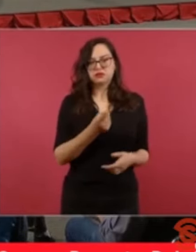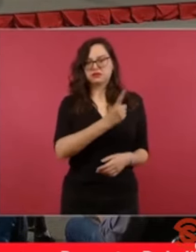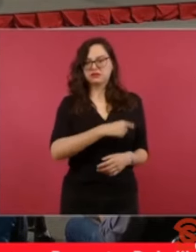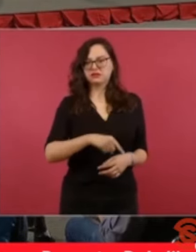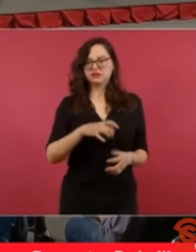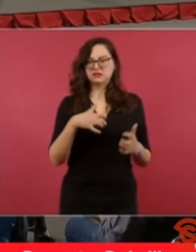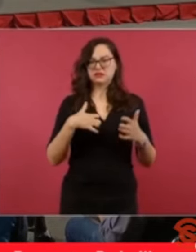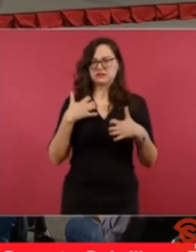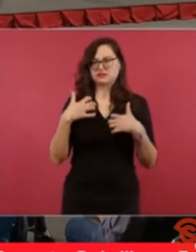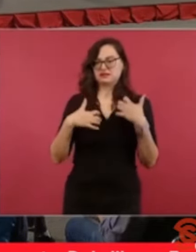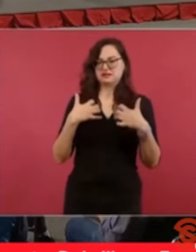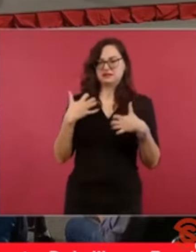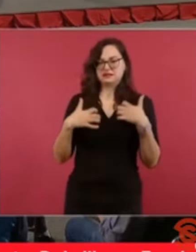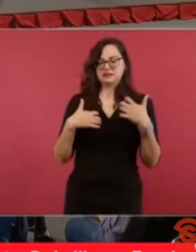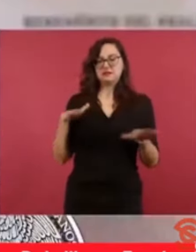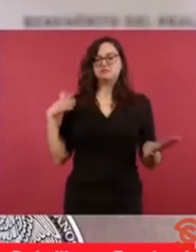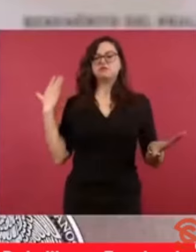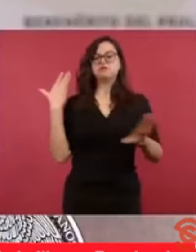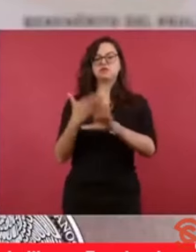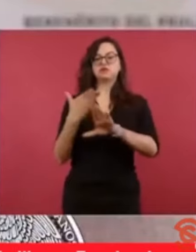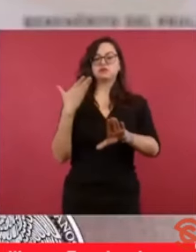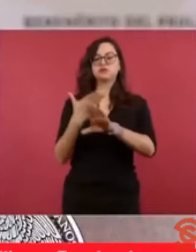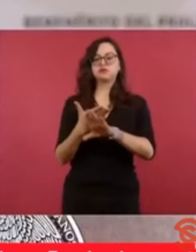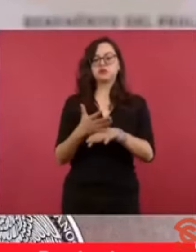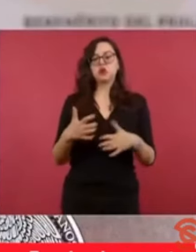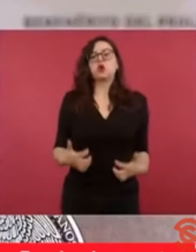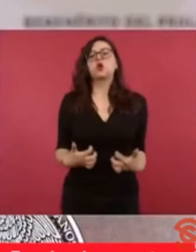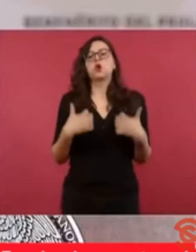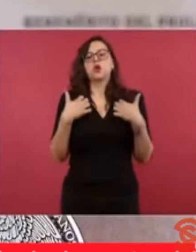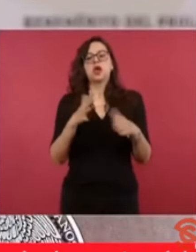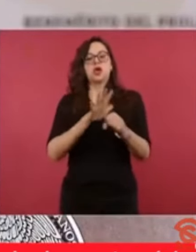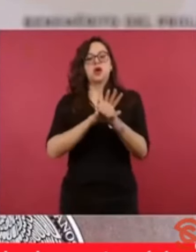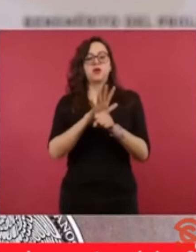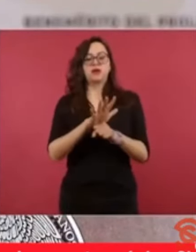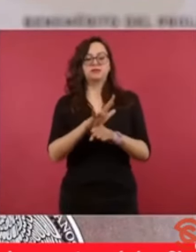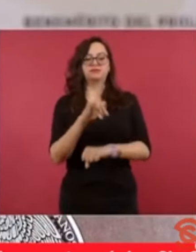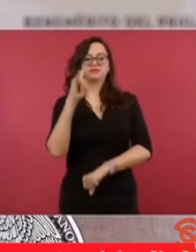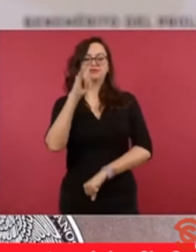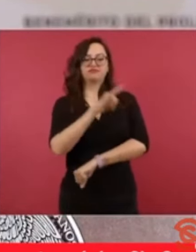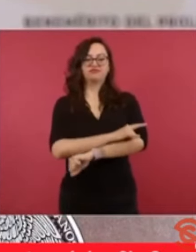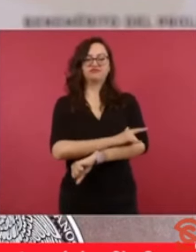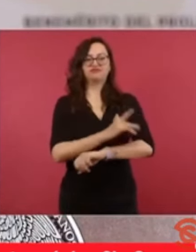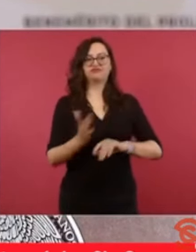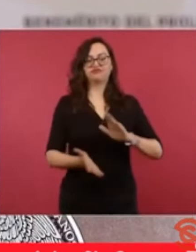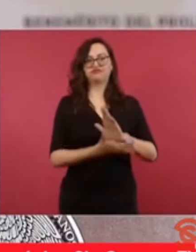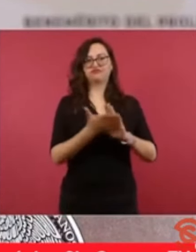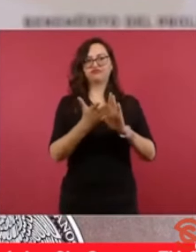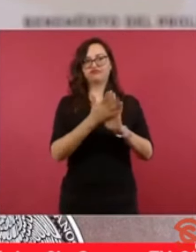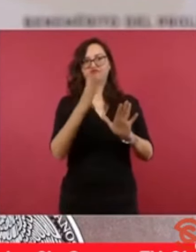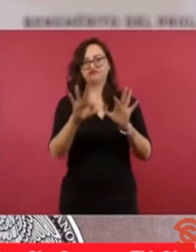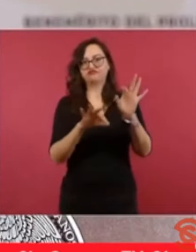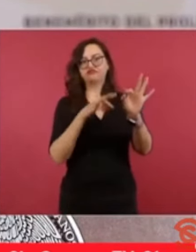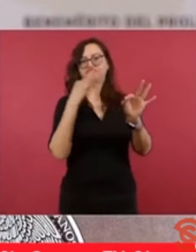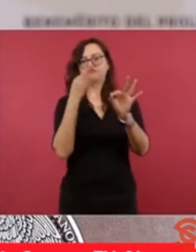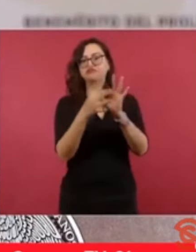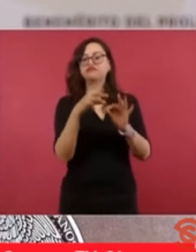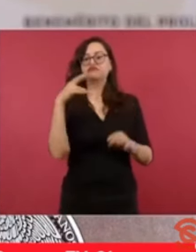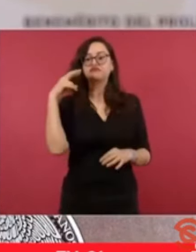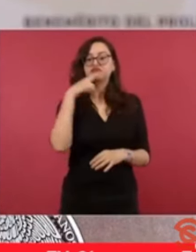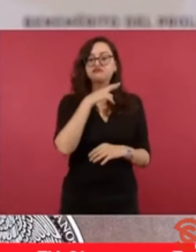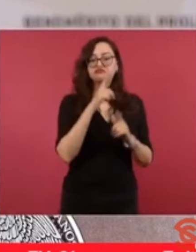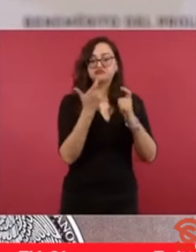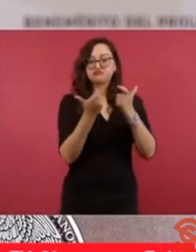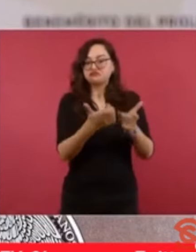por ingenieros militares con estricto apego a la austeridad republicana. El AIFA sigue